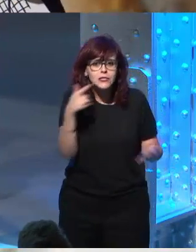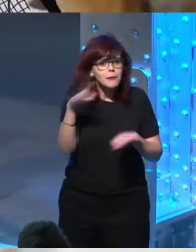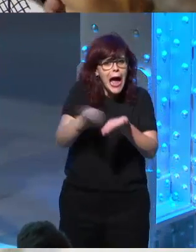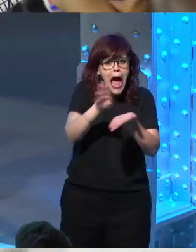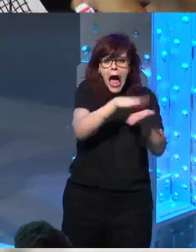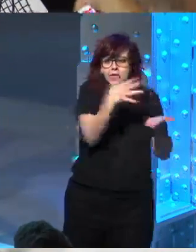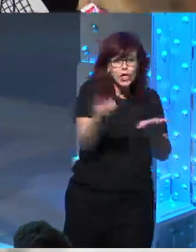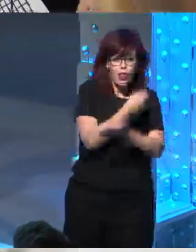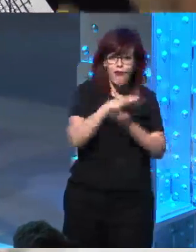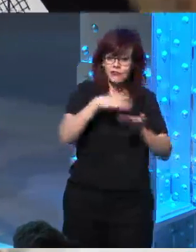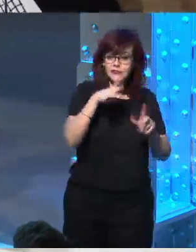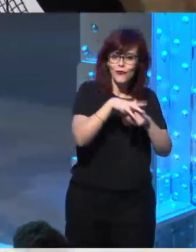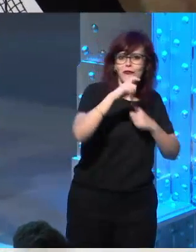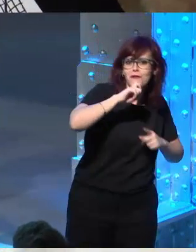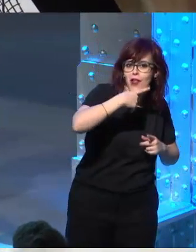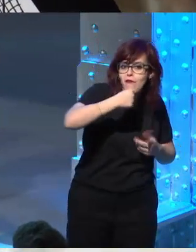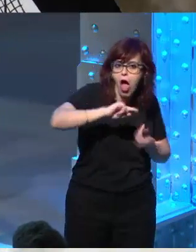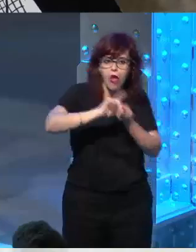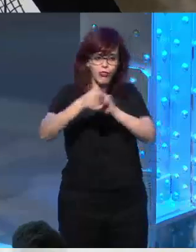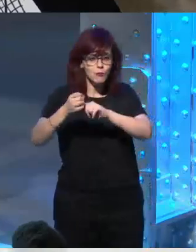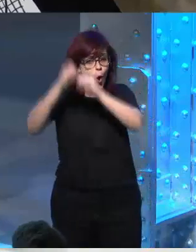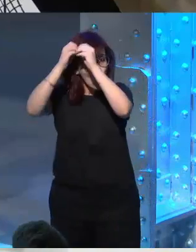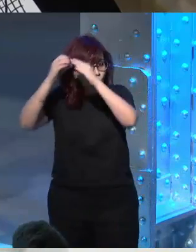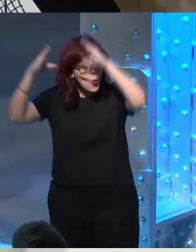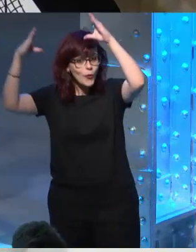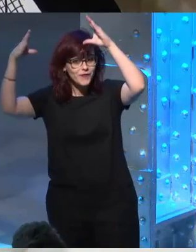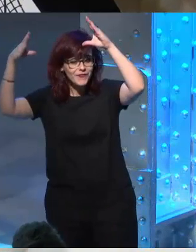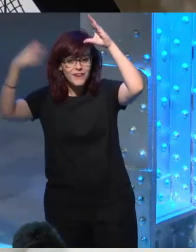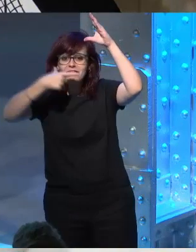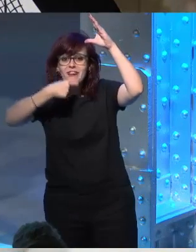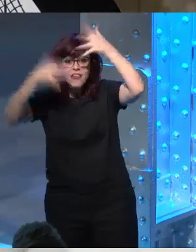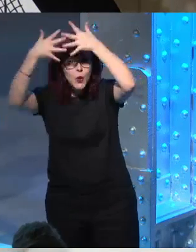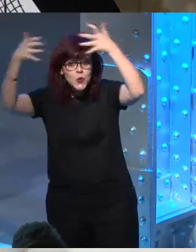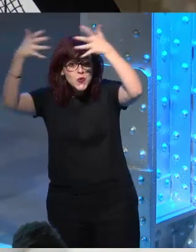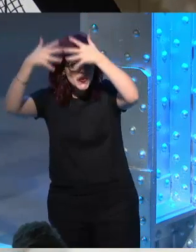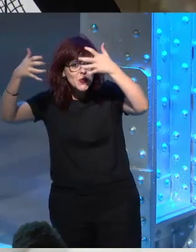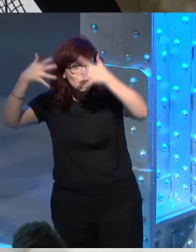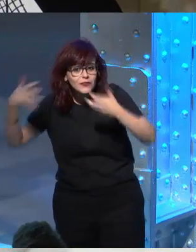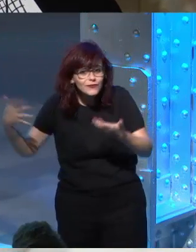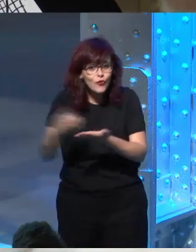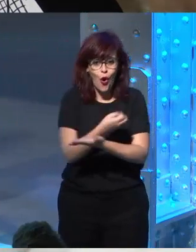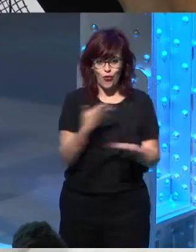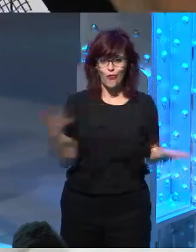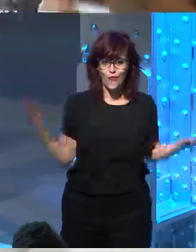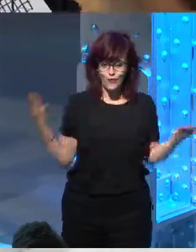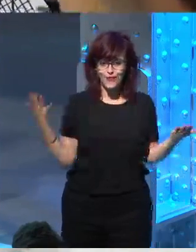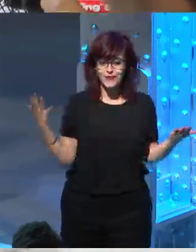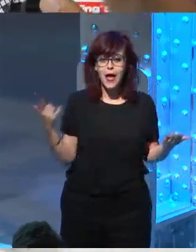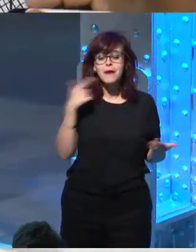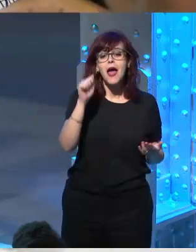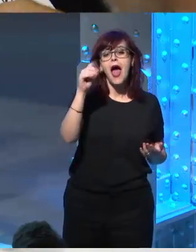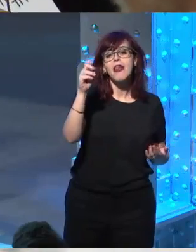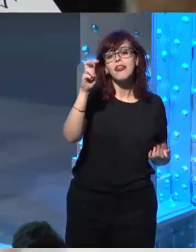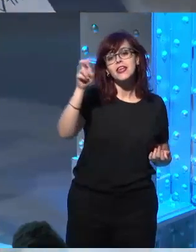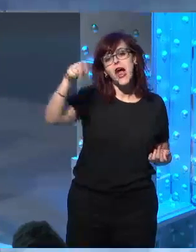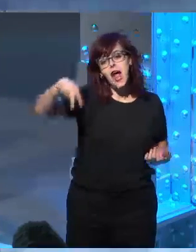todo. Él haciendo fácil lo difícil. Aquí en los bocadillos, nuestro Enrique Flores recoge todo. Bueno, Adrián, Fernando,